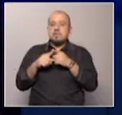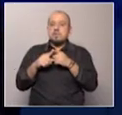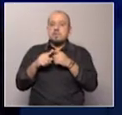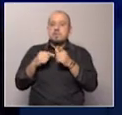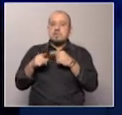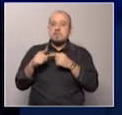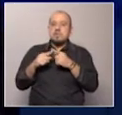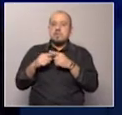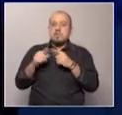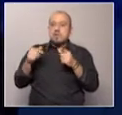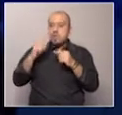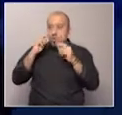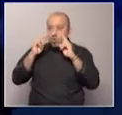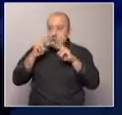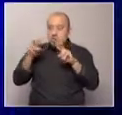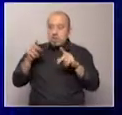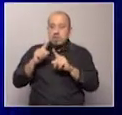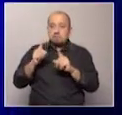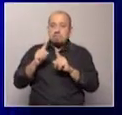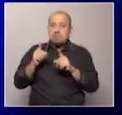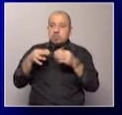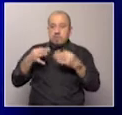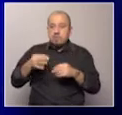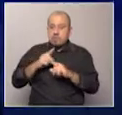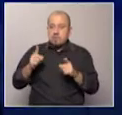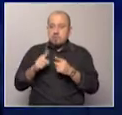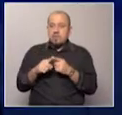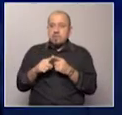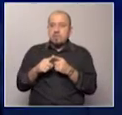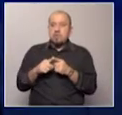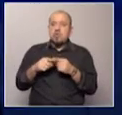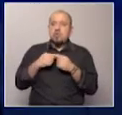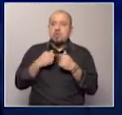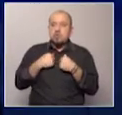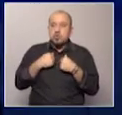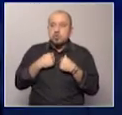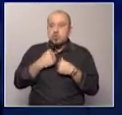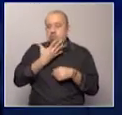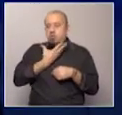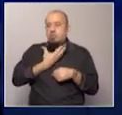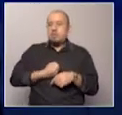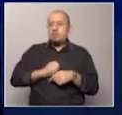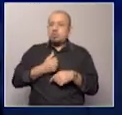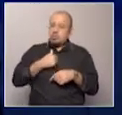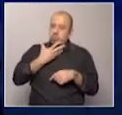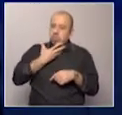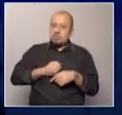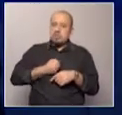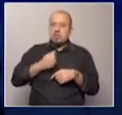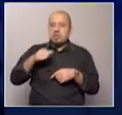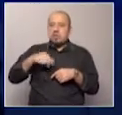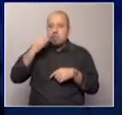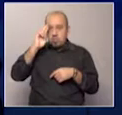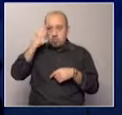a partir de lo que ve no son adecuadas no sólo estamos convencidos que uruguay tiene una